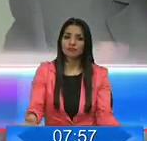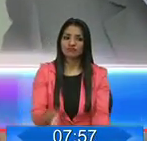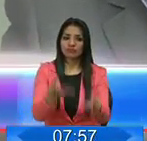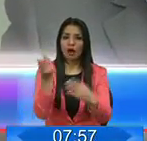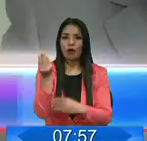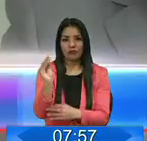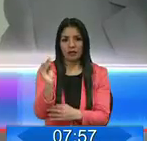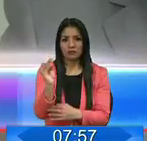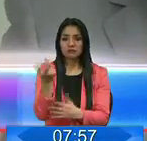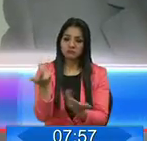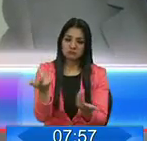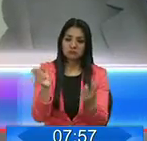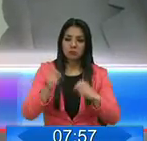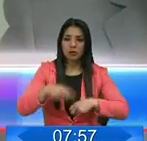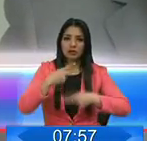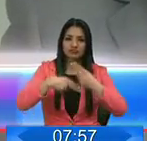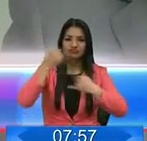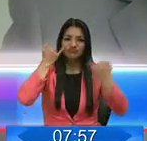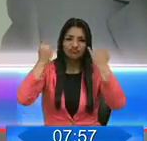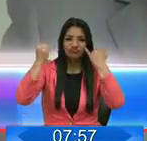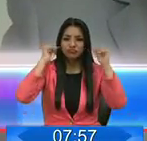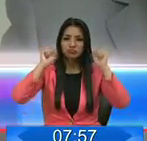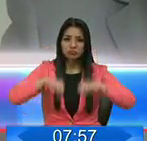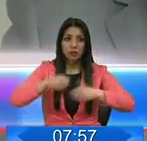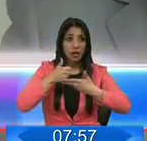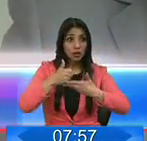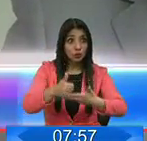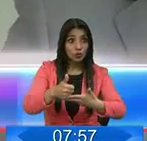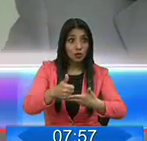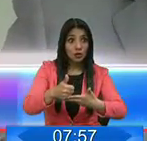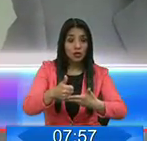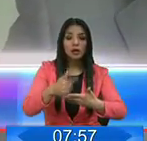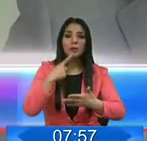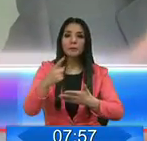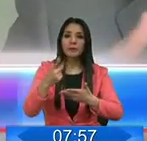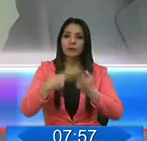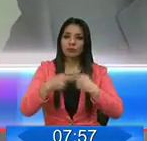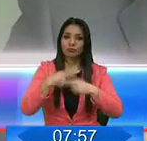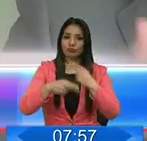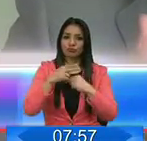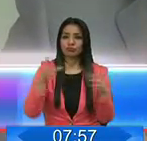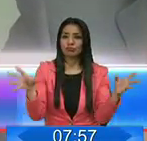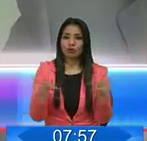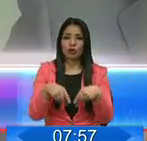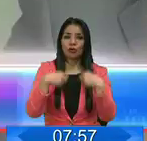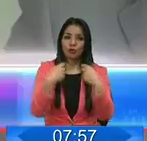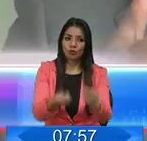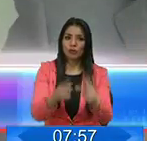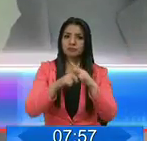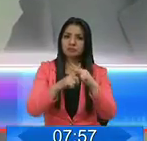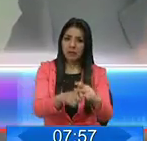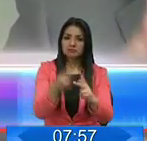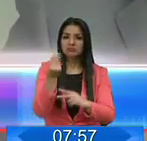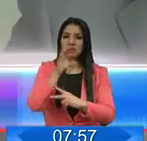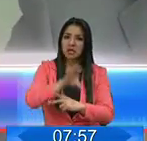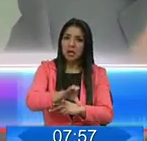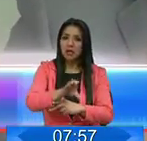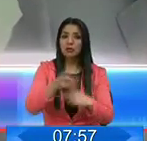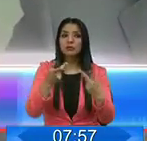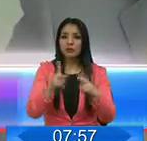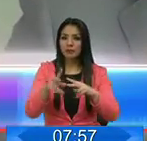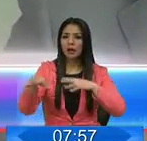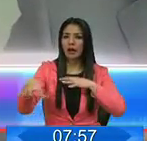traen innovaciones, ayudarlos a todos ellos con todos los instrumentos financieros y toda la capacidad